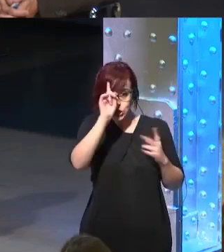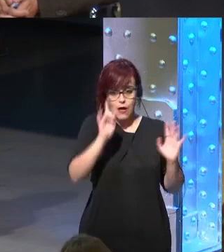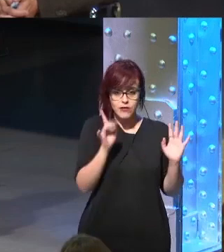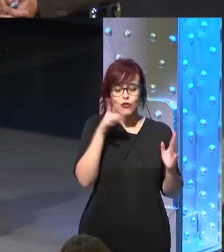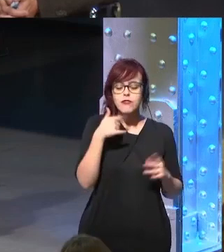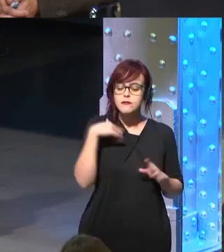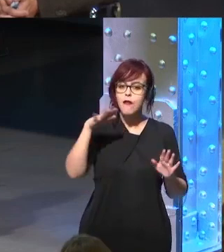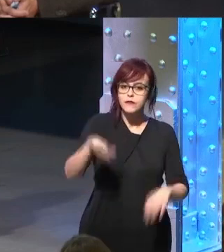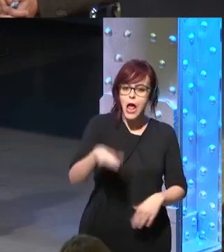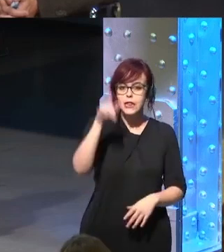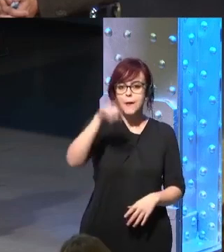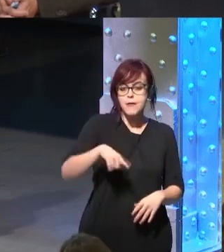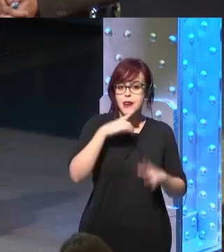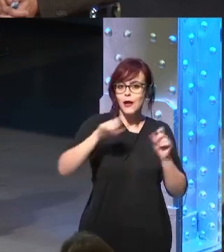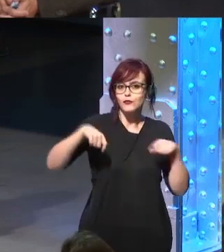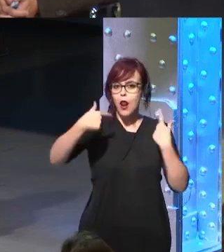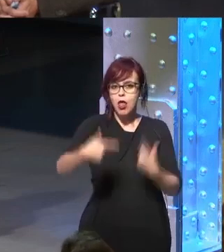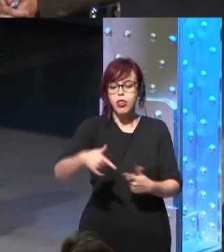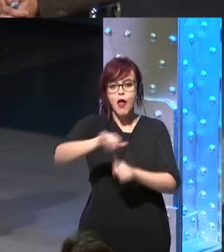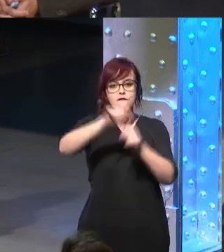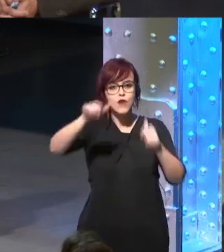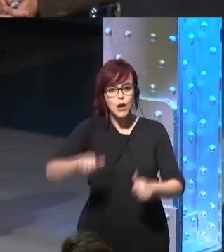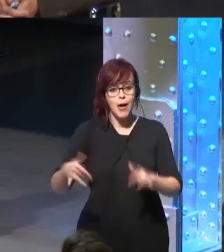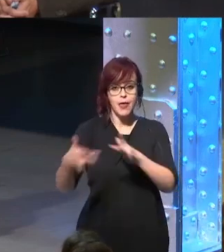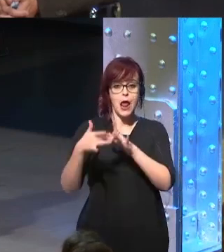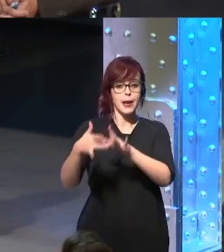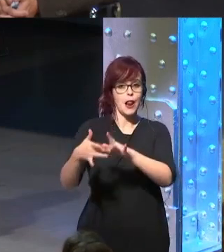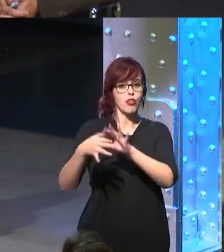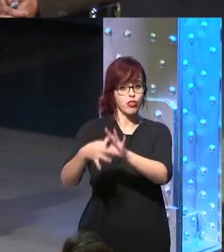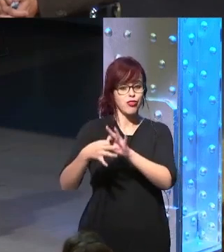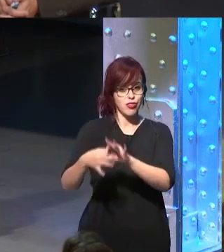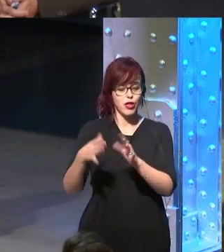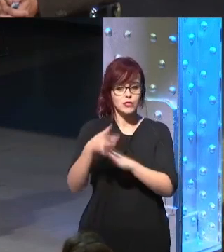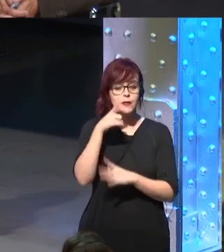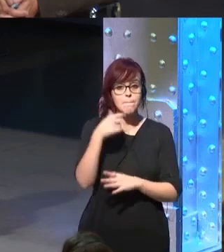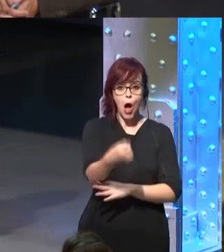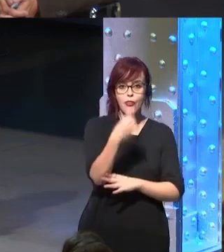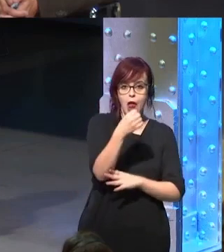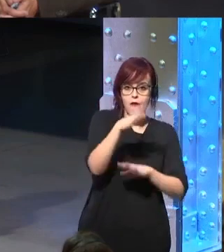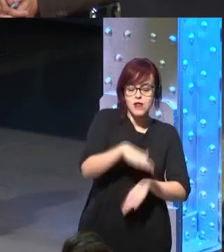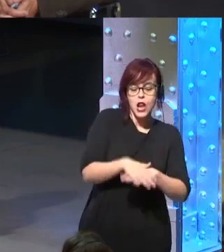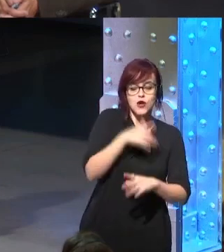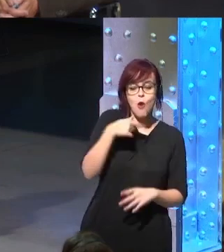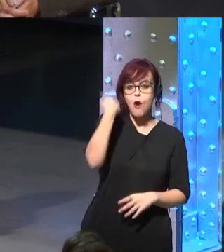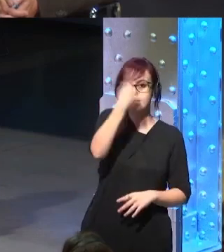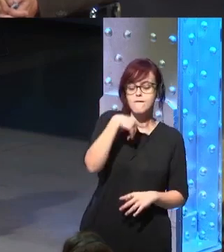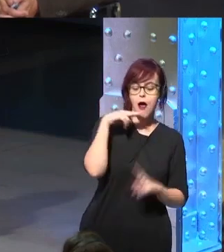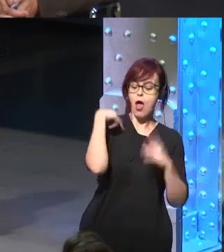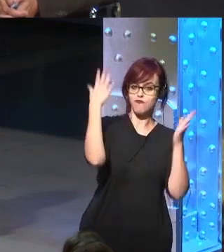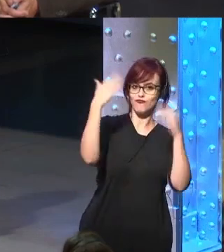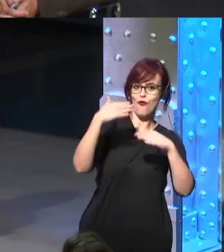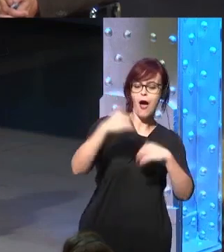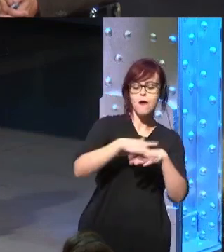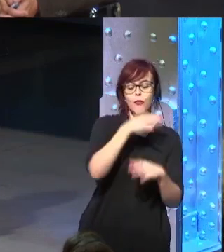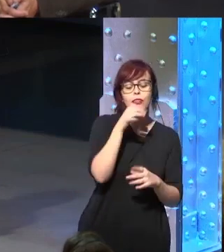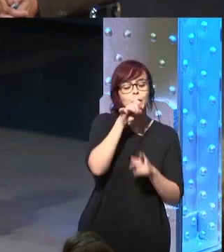Y eso cambia por completo la naturaleza de las relaciones de poder que se forman en los medios. Al menos es lo que yo creo y